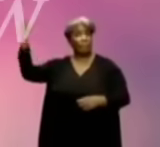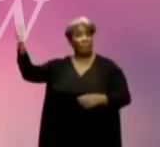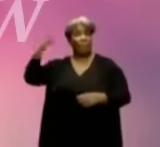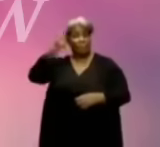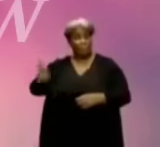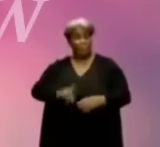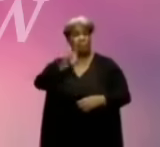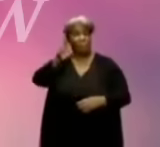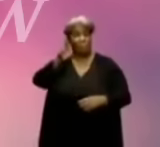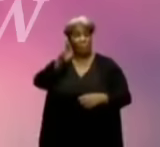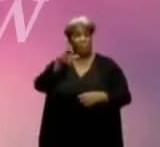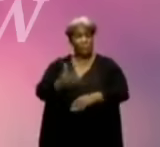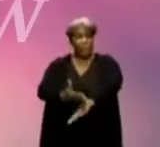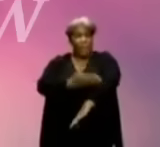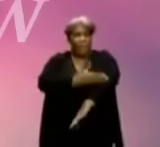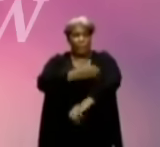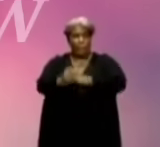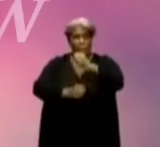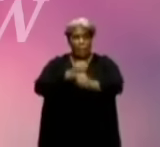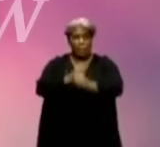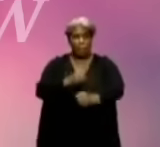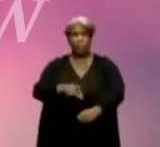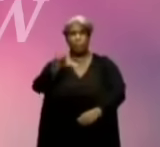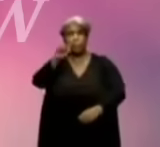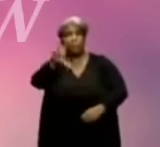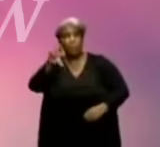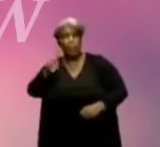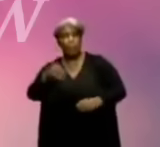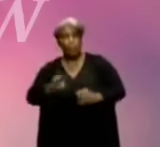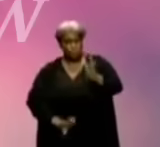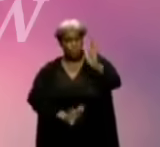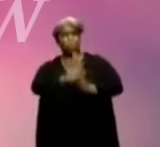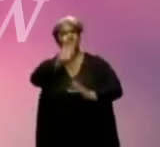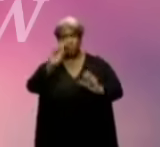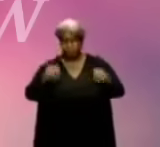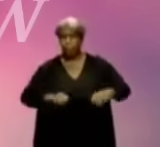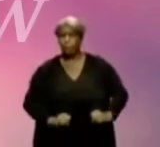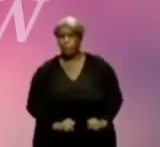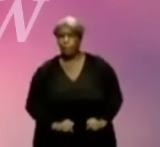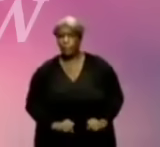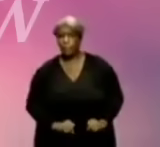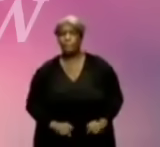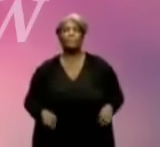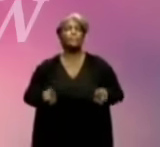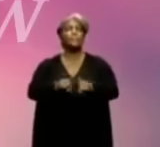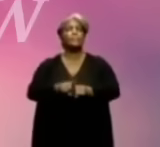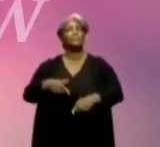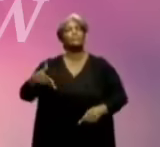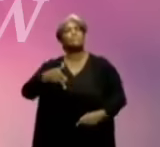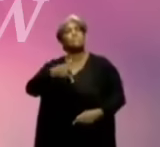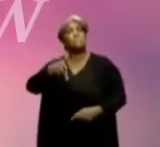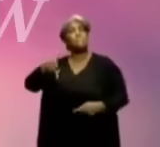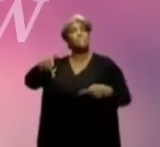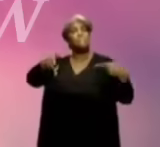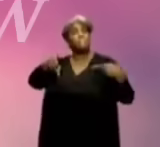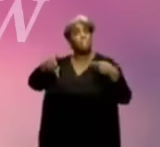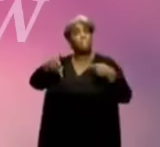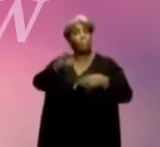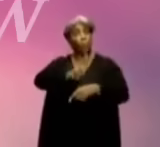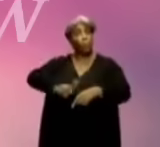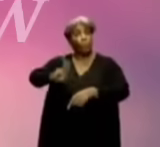de energía renovable. Sobre los vehículos también, hemos incluso un porciento importante